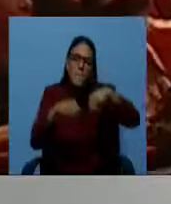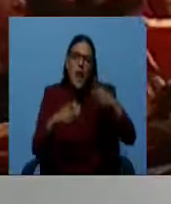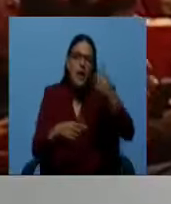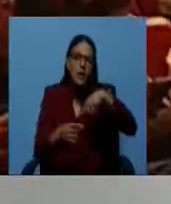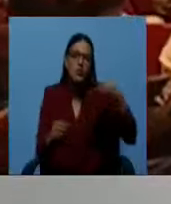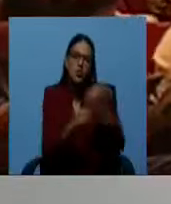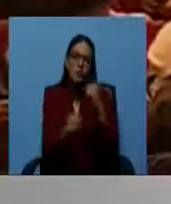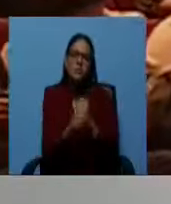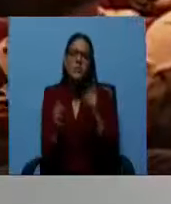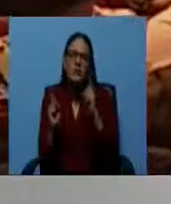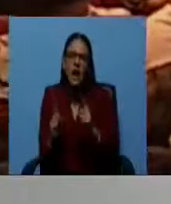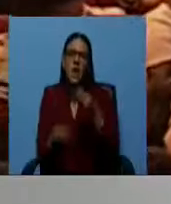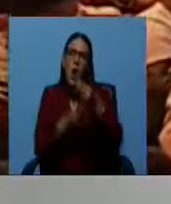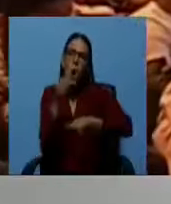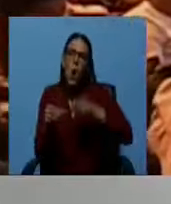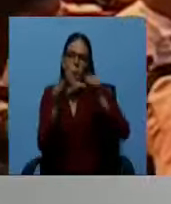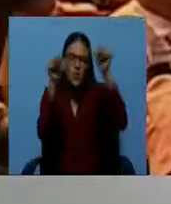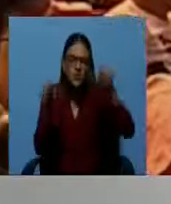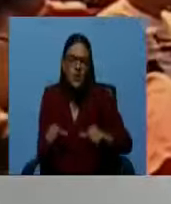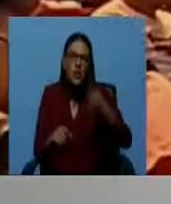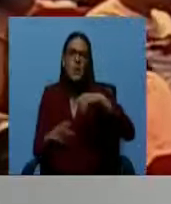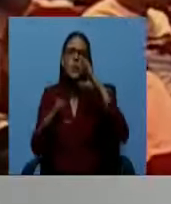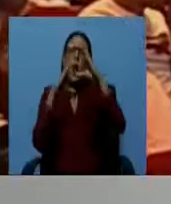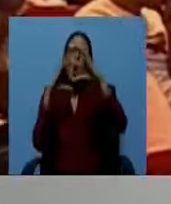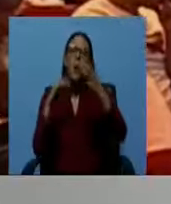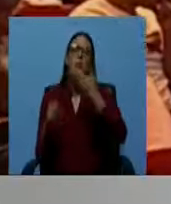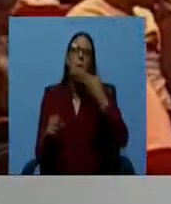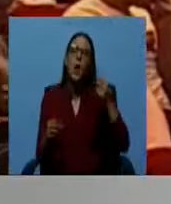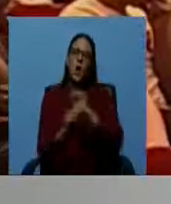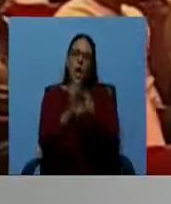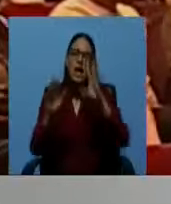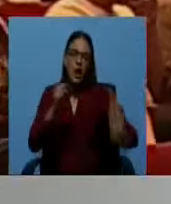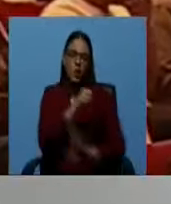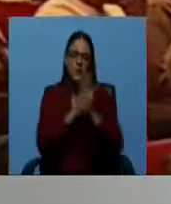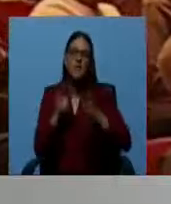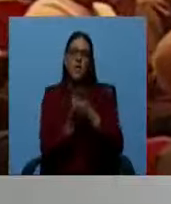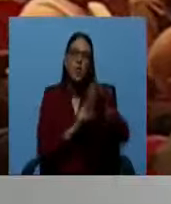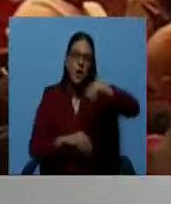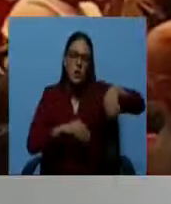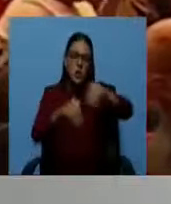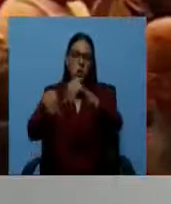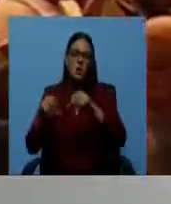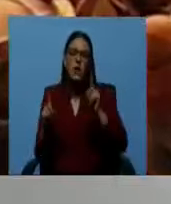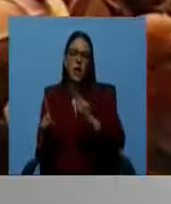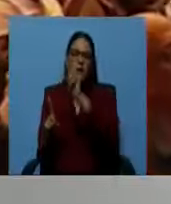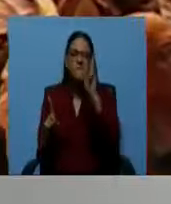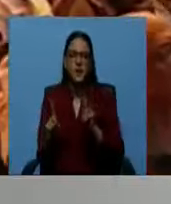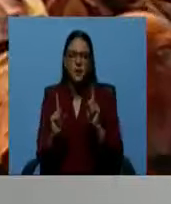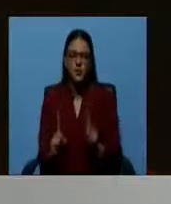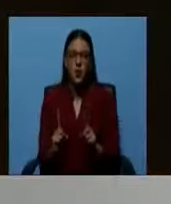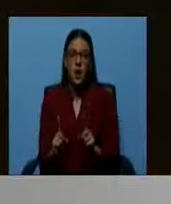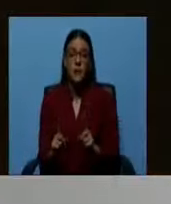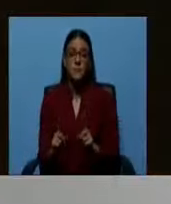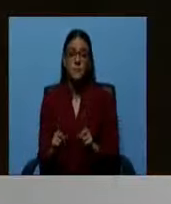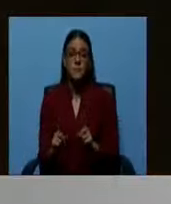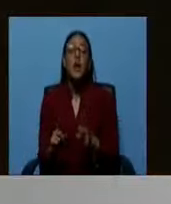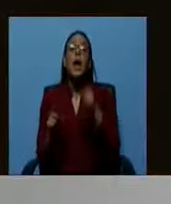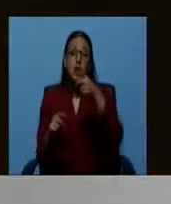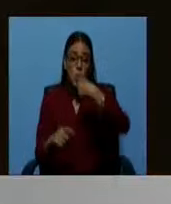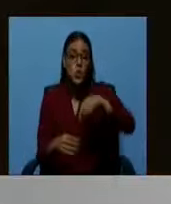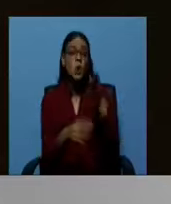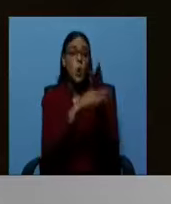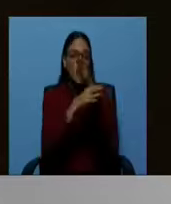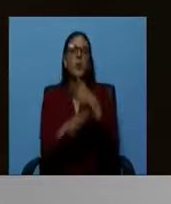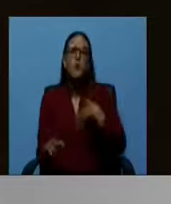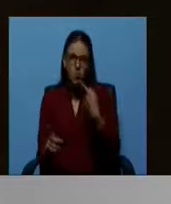plan metodológico para la comunicación y para la defensa de nuestro territorio. En ese recorrido puedo